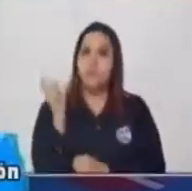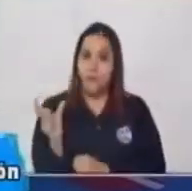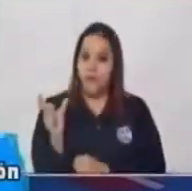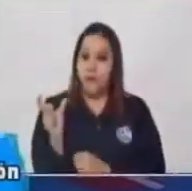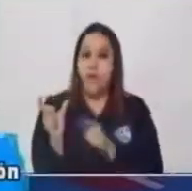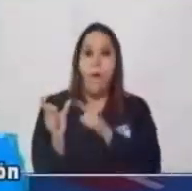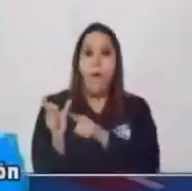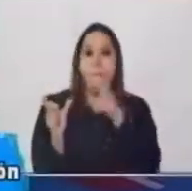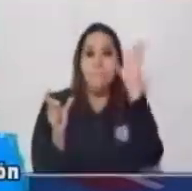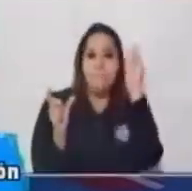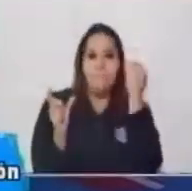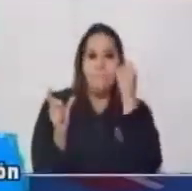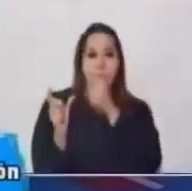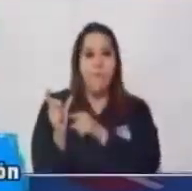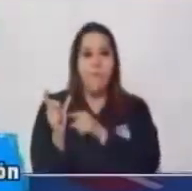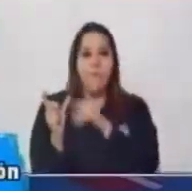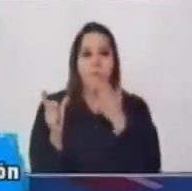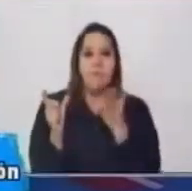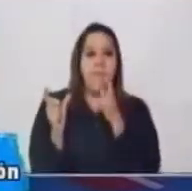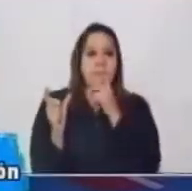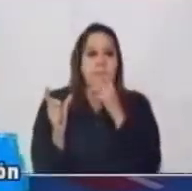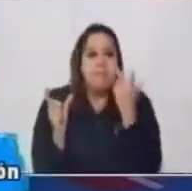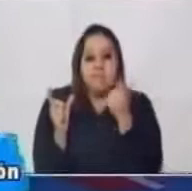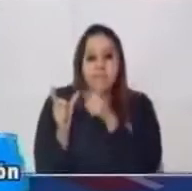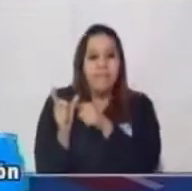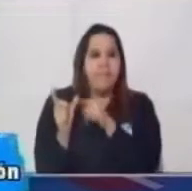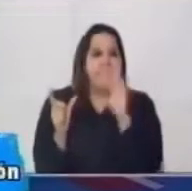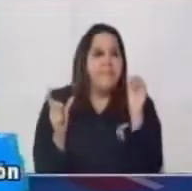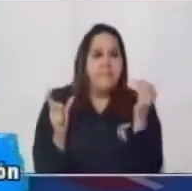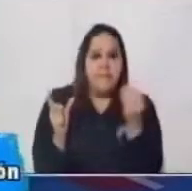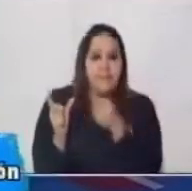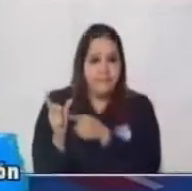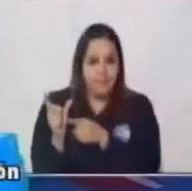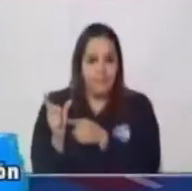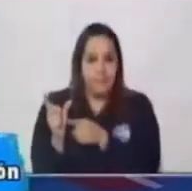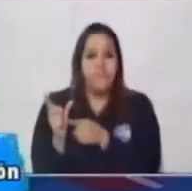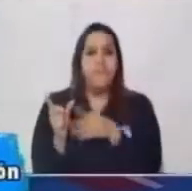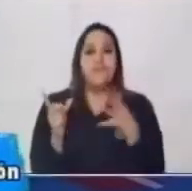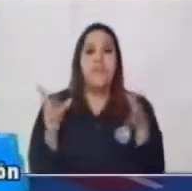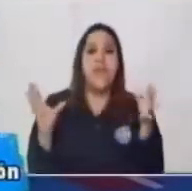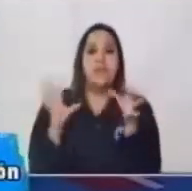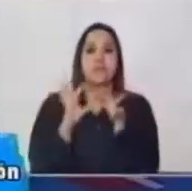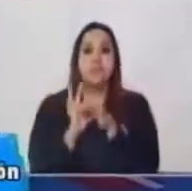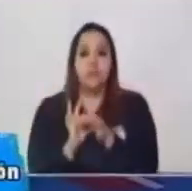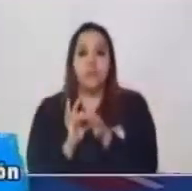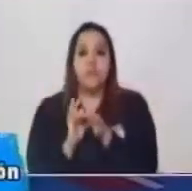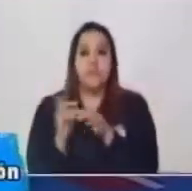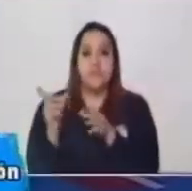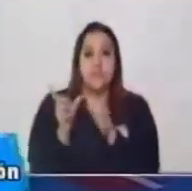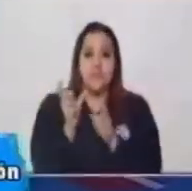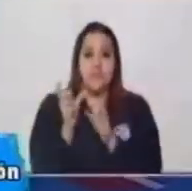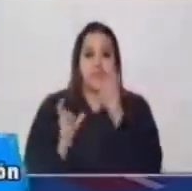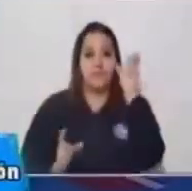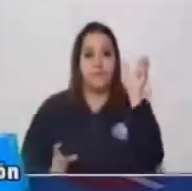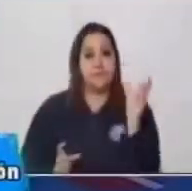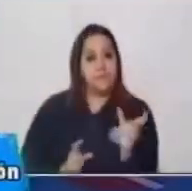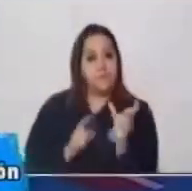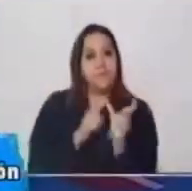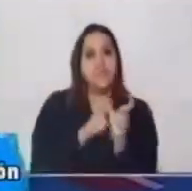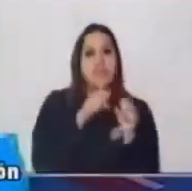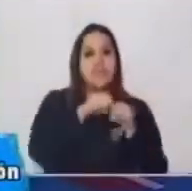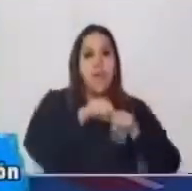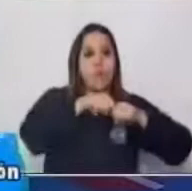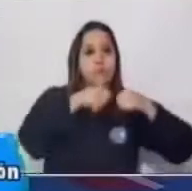eso responde a mi pregunta de quién estoy hablando. Y el complemento se reventó en el parque está narrando lo